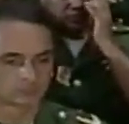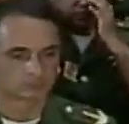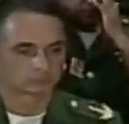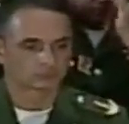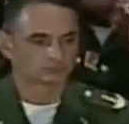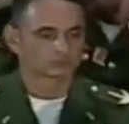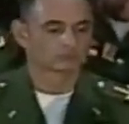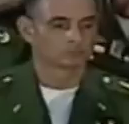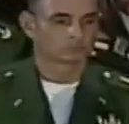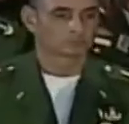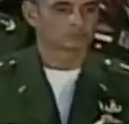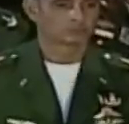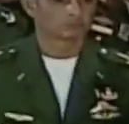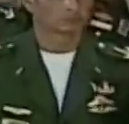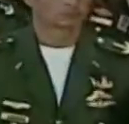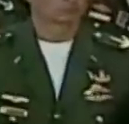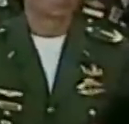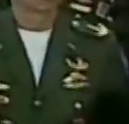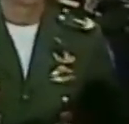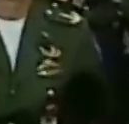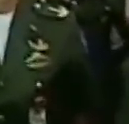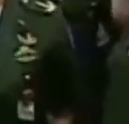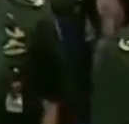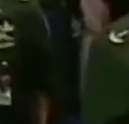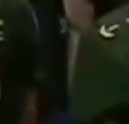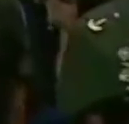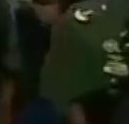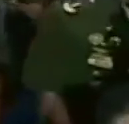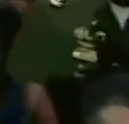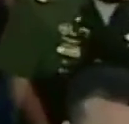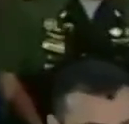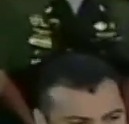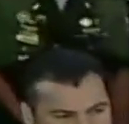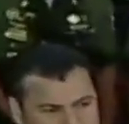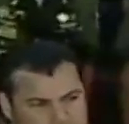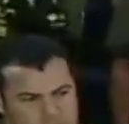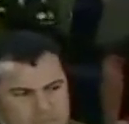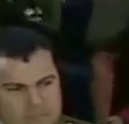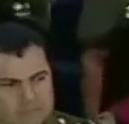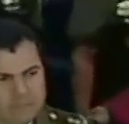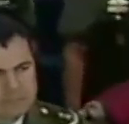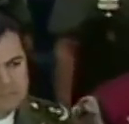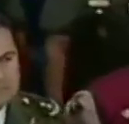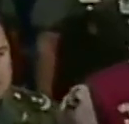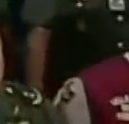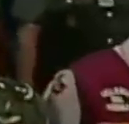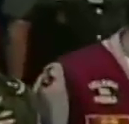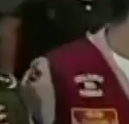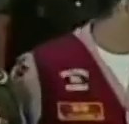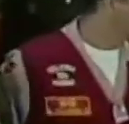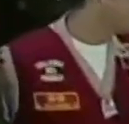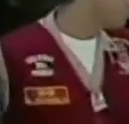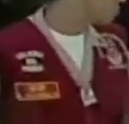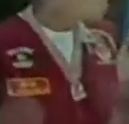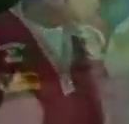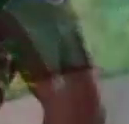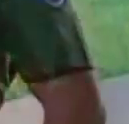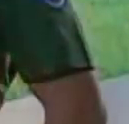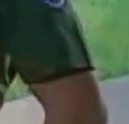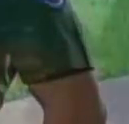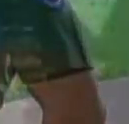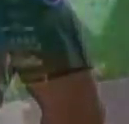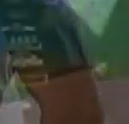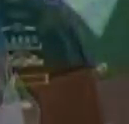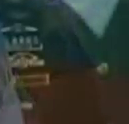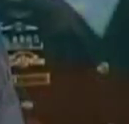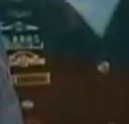en nuestra Fuerza Armada Nacional Bolivariana. Por su amable atención, muy buenas noches. Con las palabras del presidente de la República,